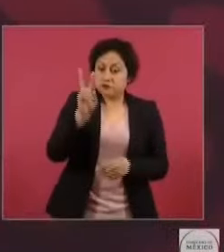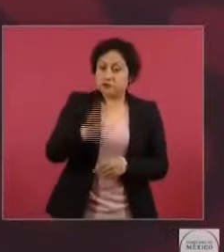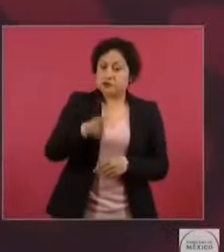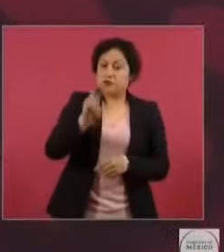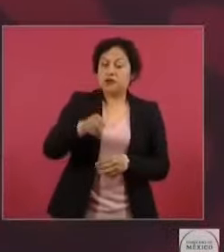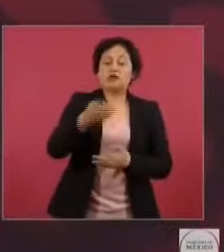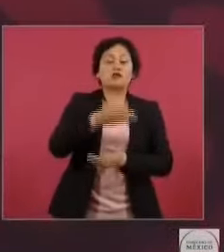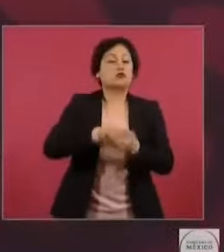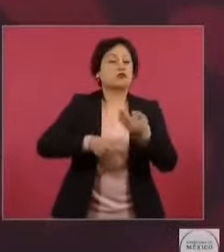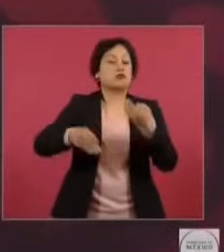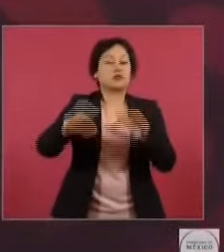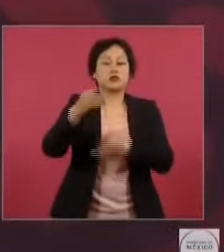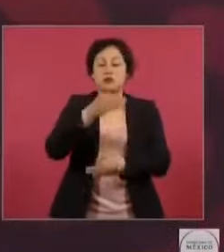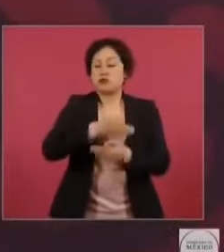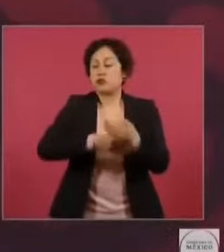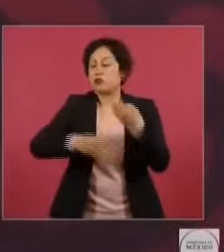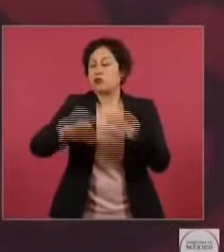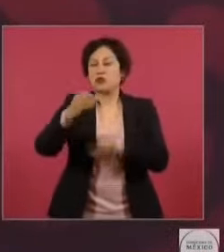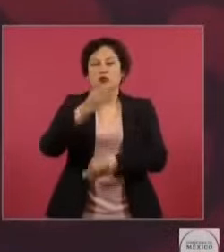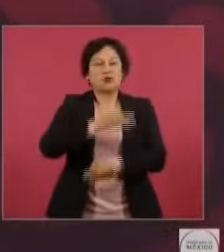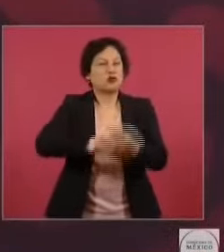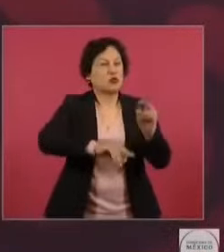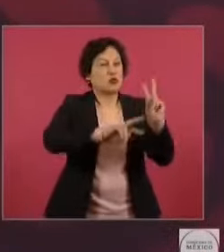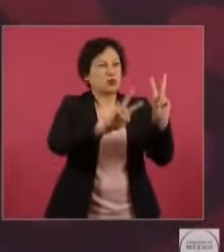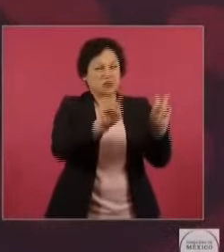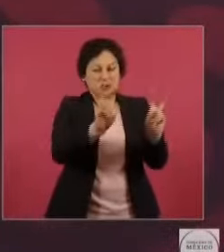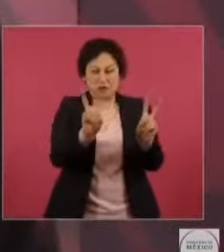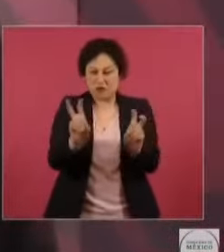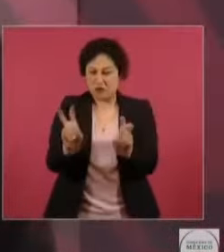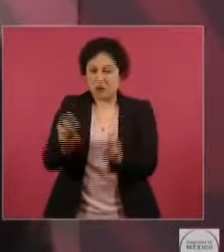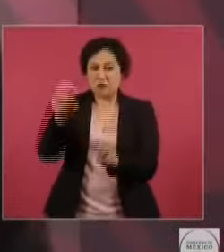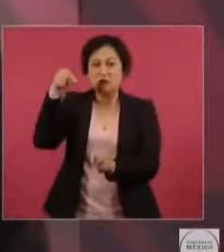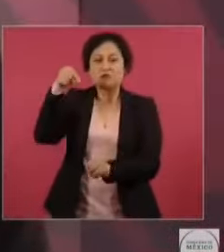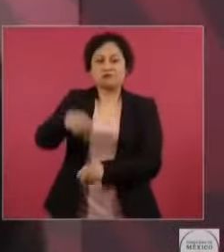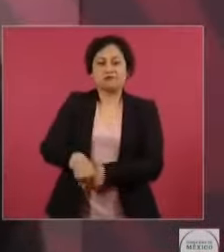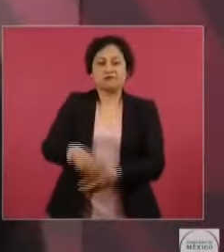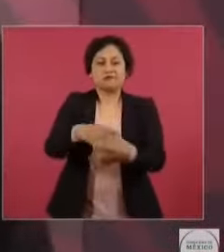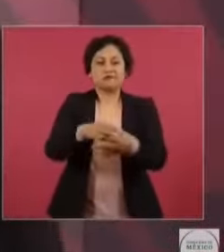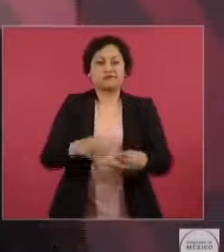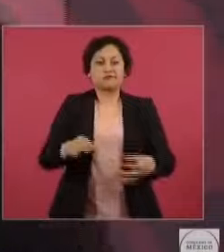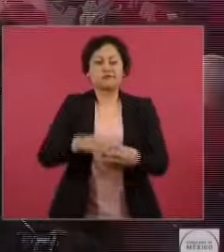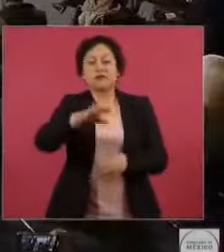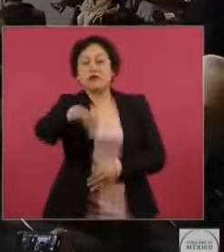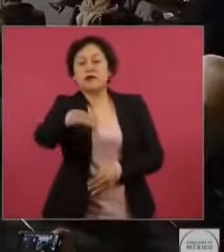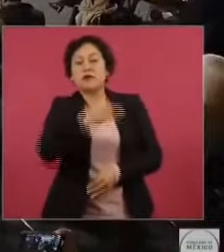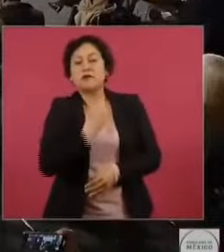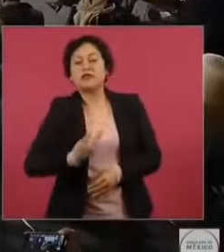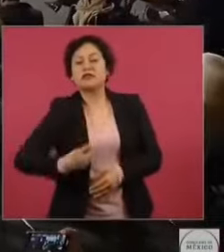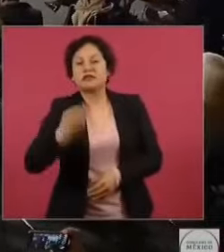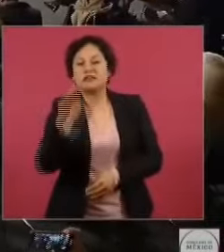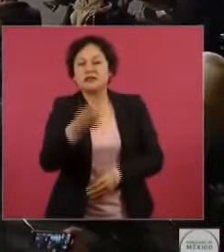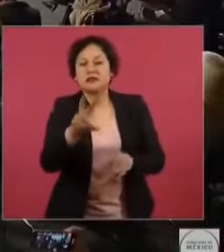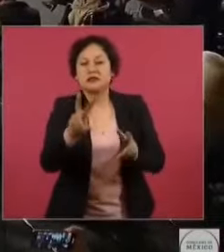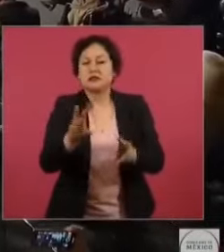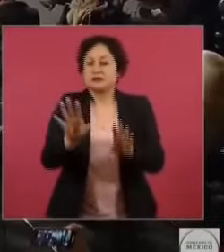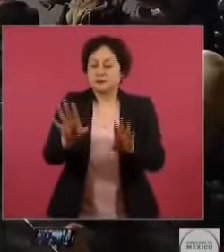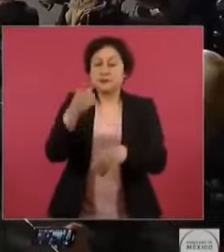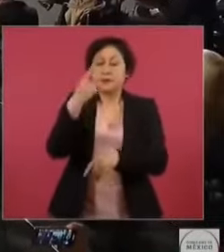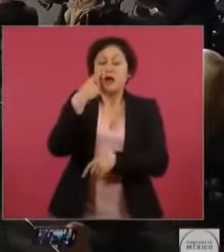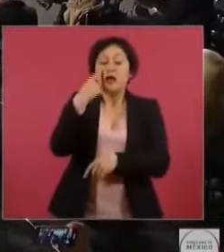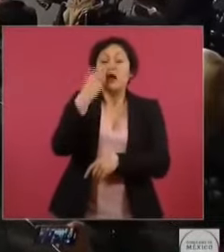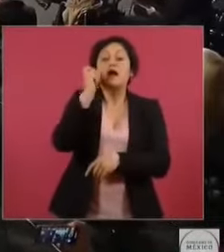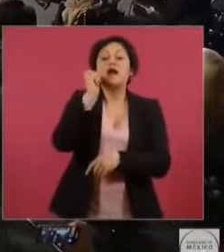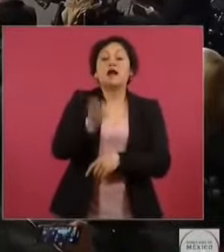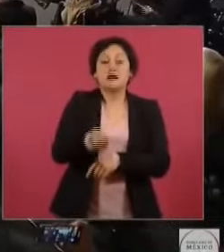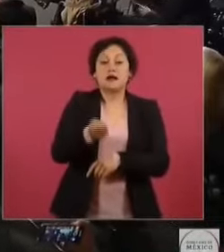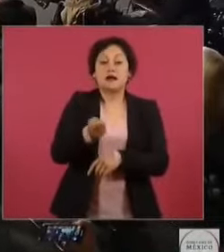también, la verdad, hay que decirlo, de grupos radicales, que muchas veces se molestan bastante porque los periodistas hacen